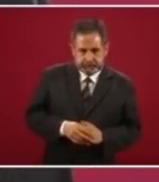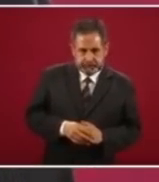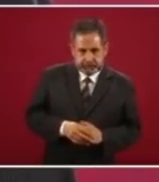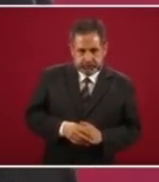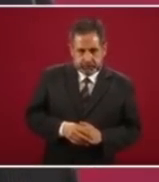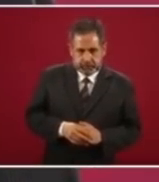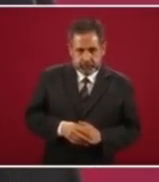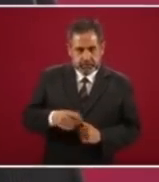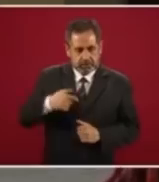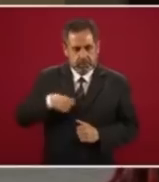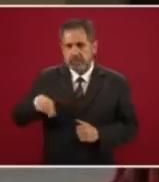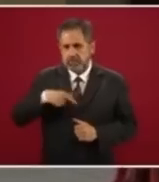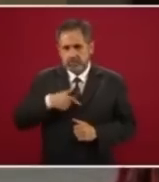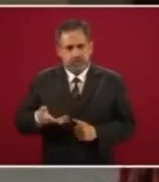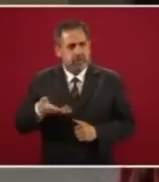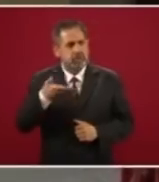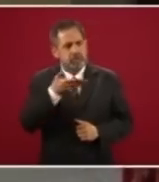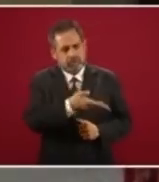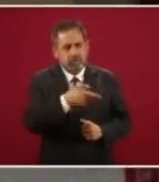le solicitamos